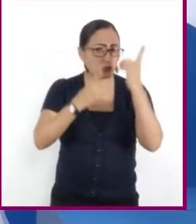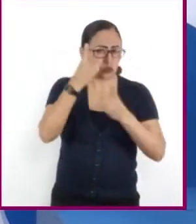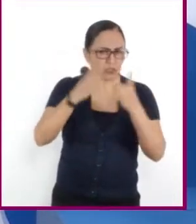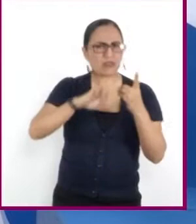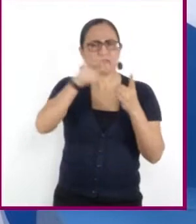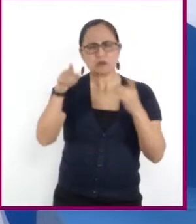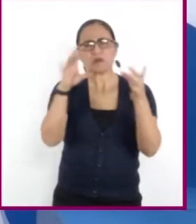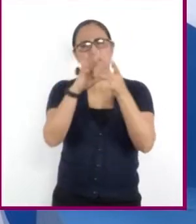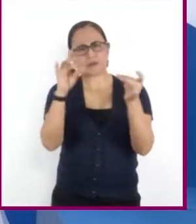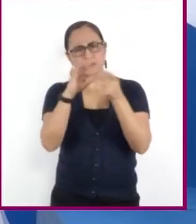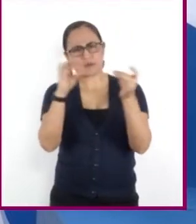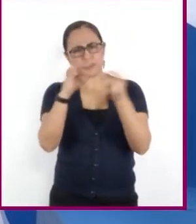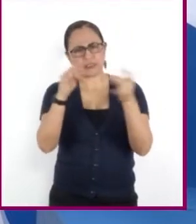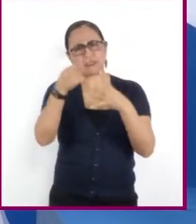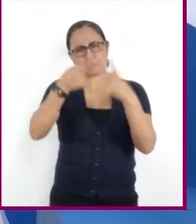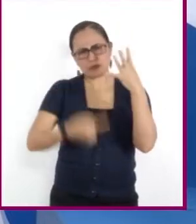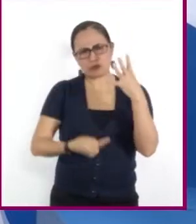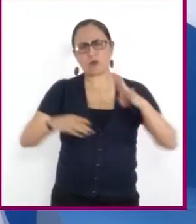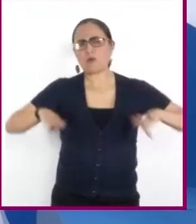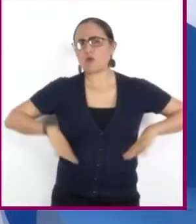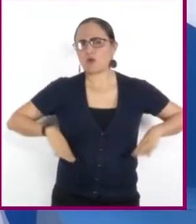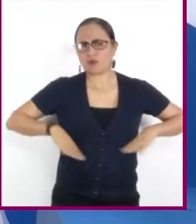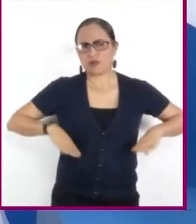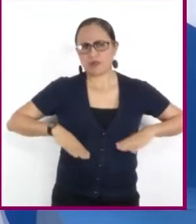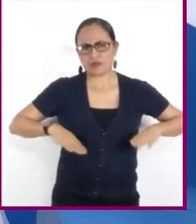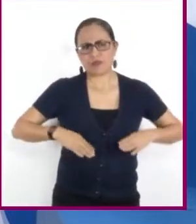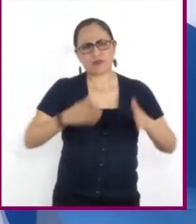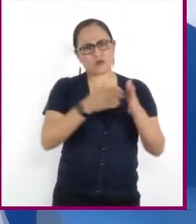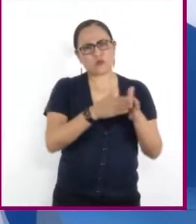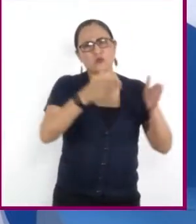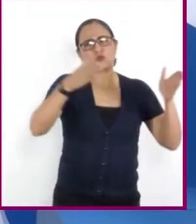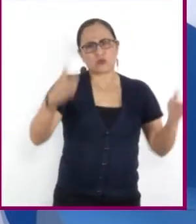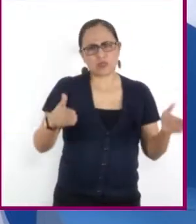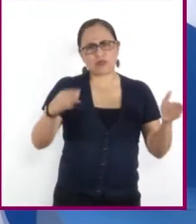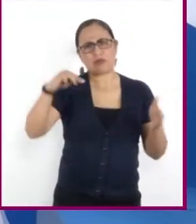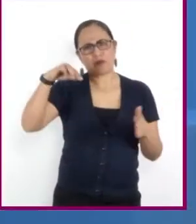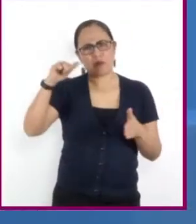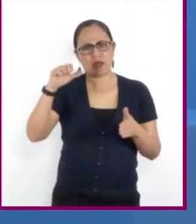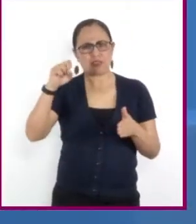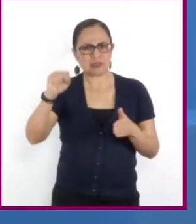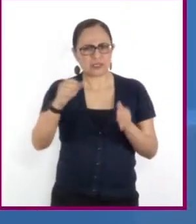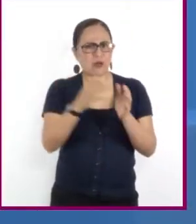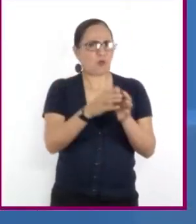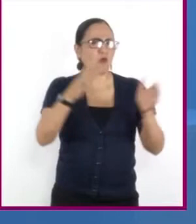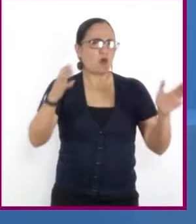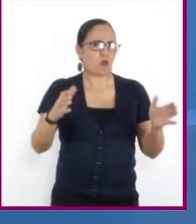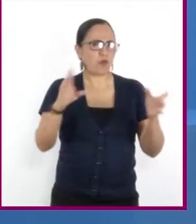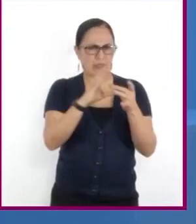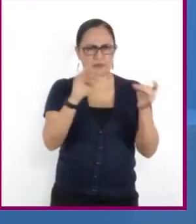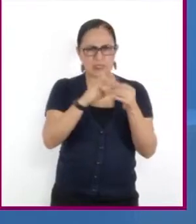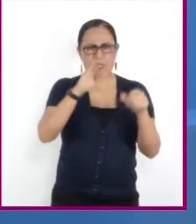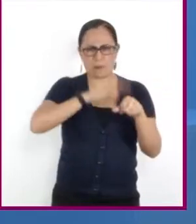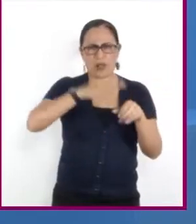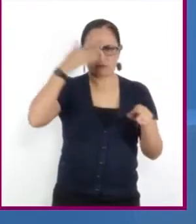y empezamos por explicar las propiedades extensivas, masa y volumen? Muy bien,